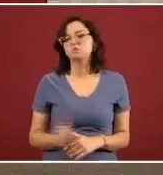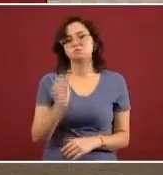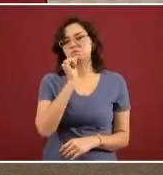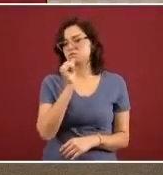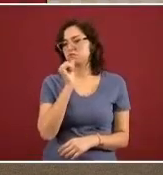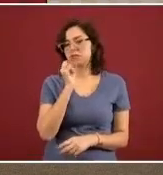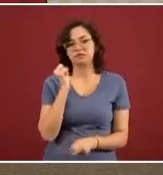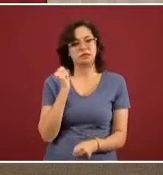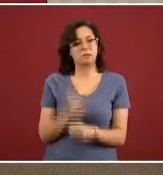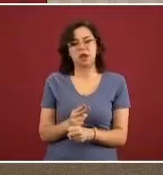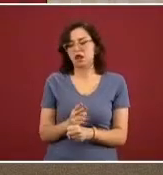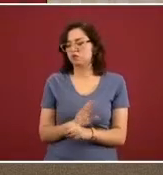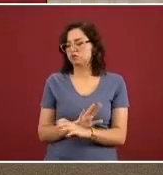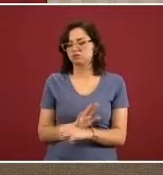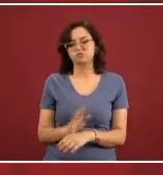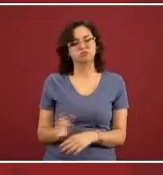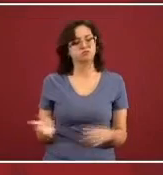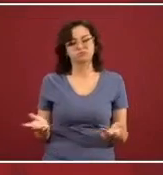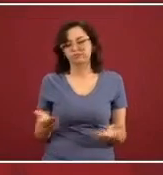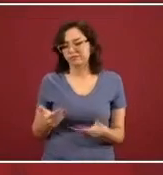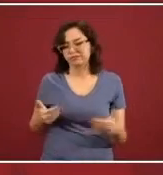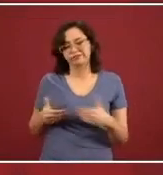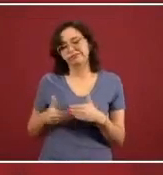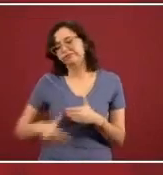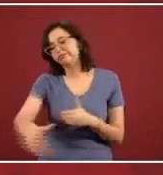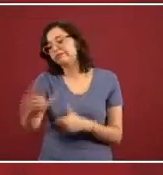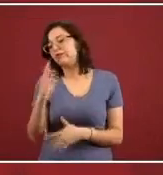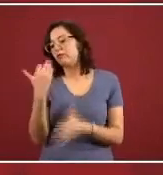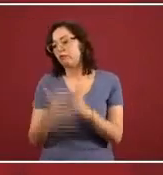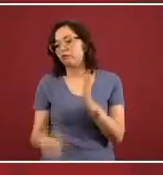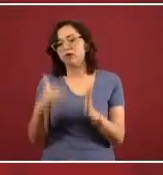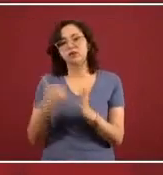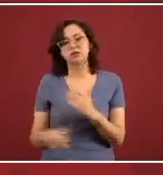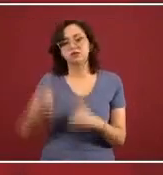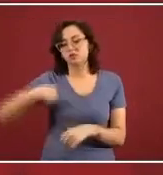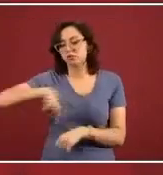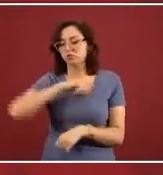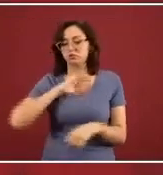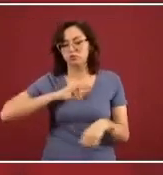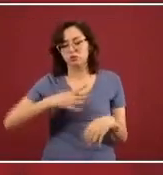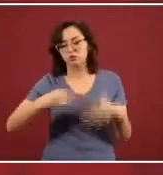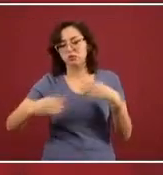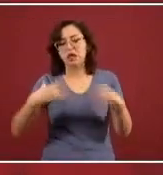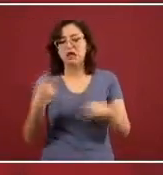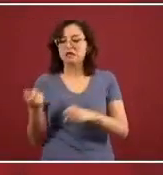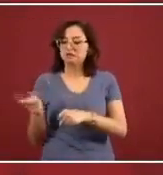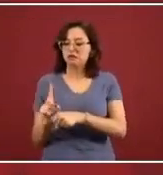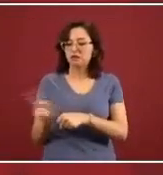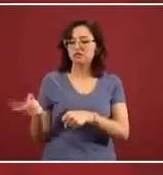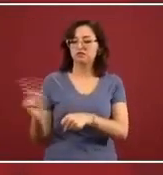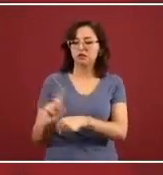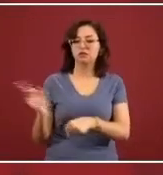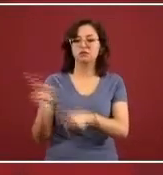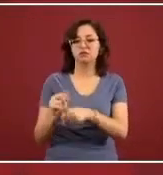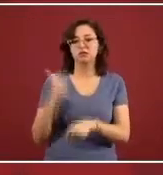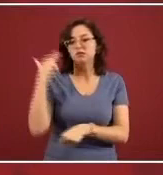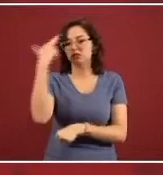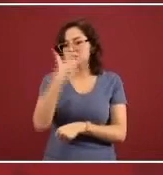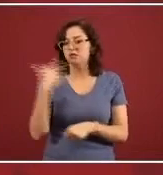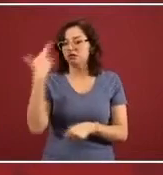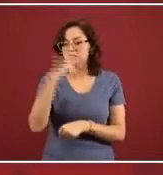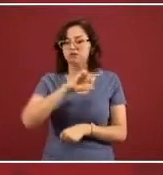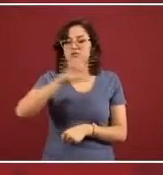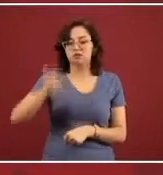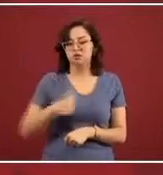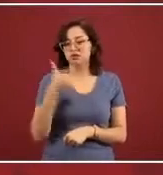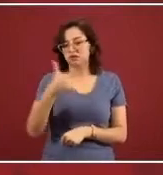es temprano. Nosotros monitoreamos la situación epidemiológica todos los días, varias veces al día, y finalmente la traemos en un resumen